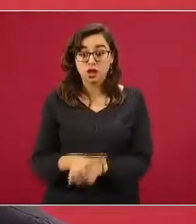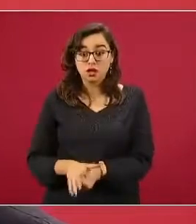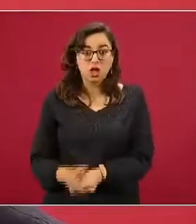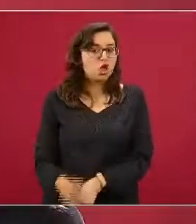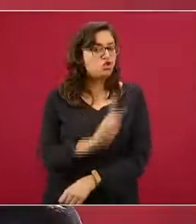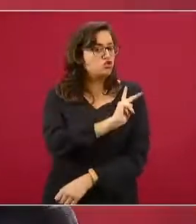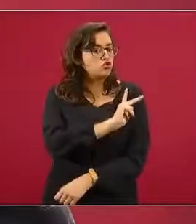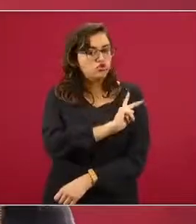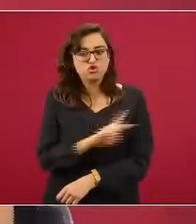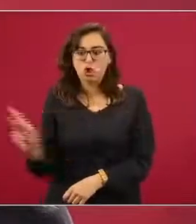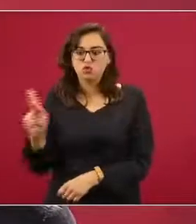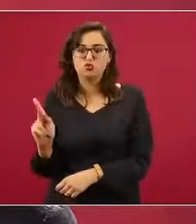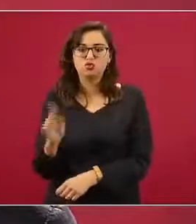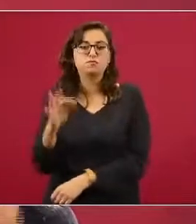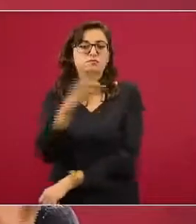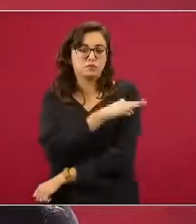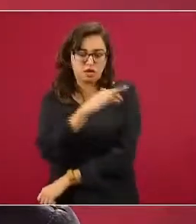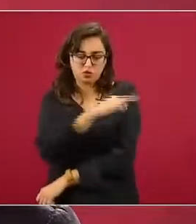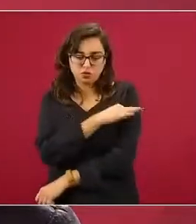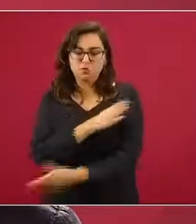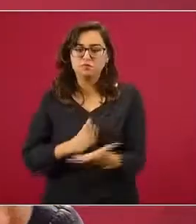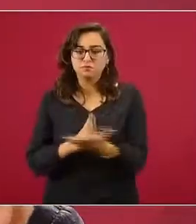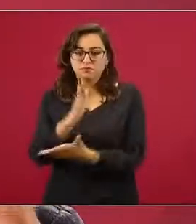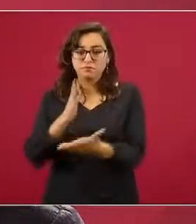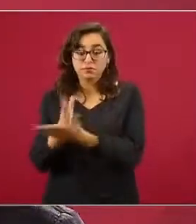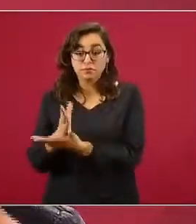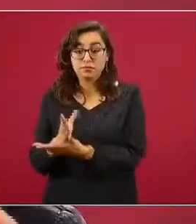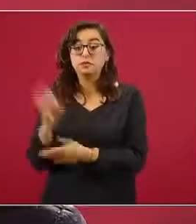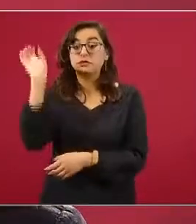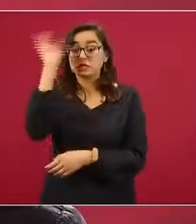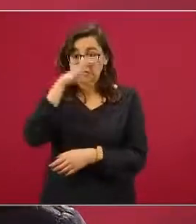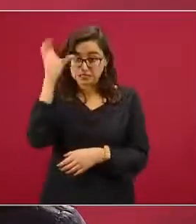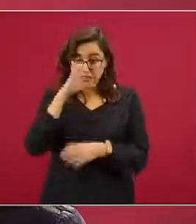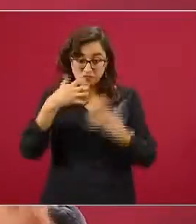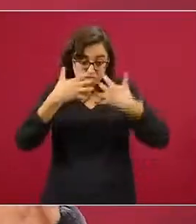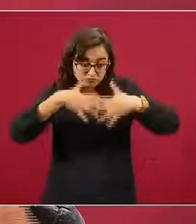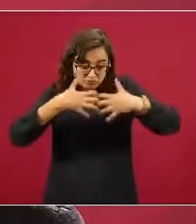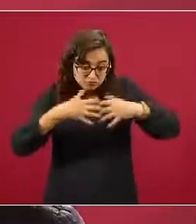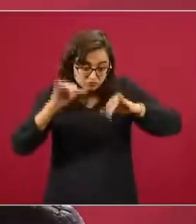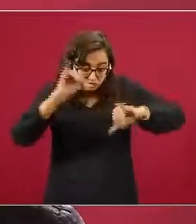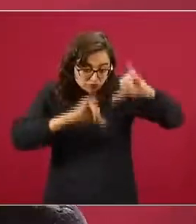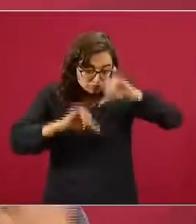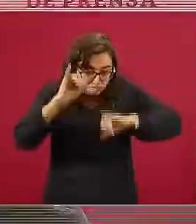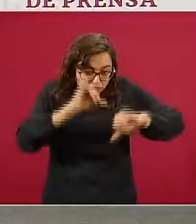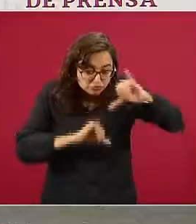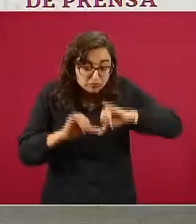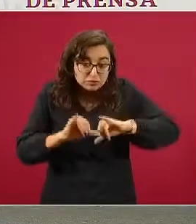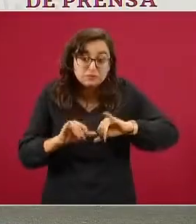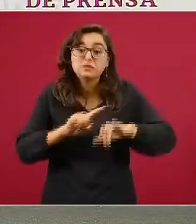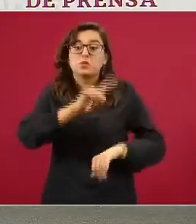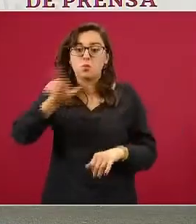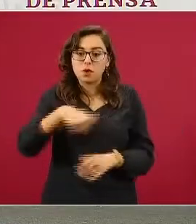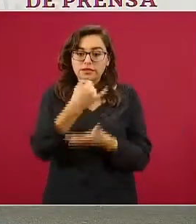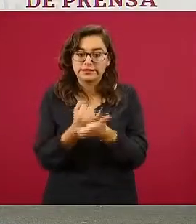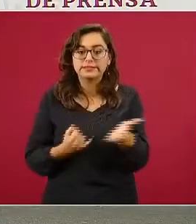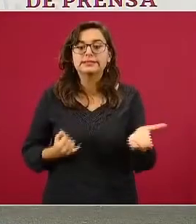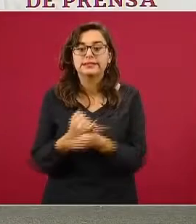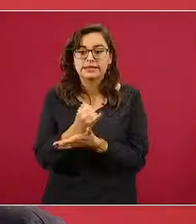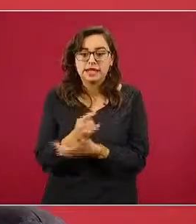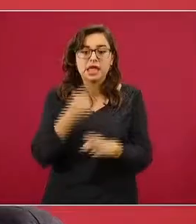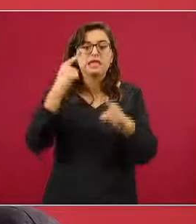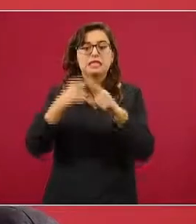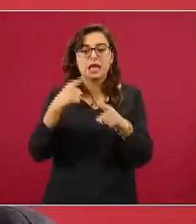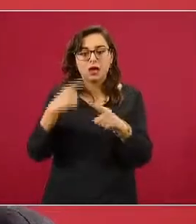la vacuna, y las personas científicas especializadas en el tema decidirán o decidiremos cuál